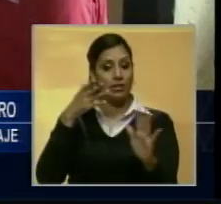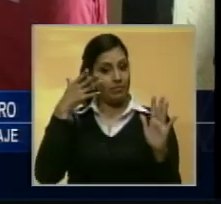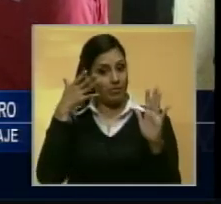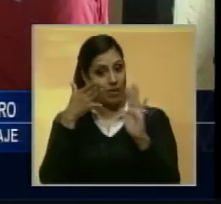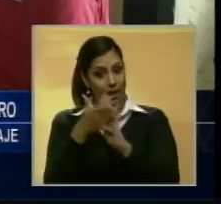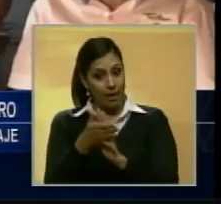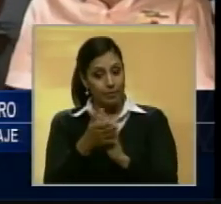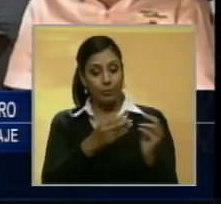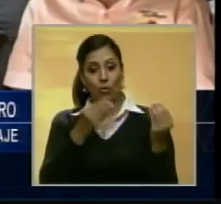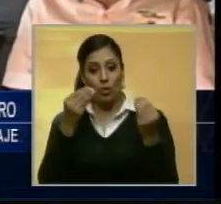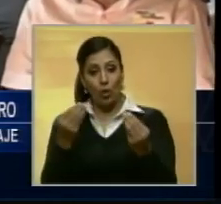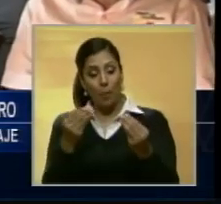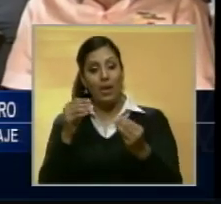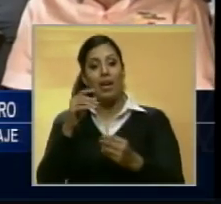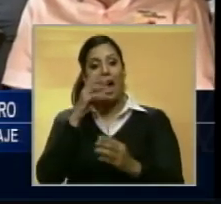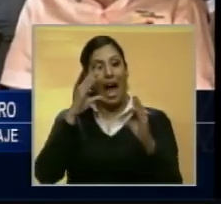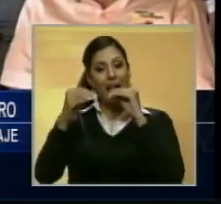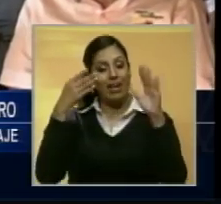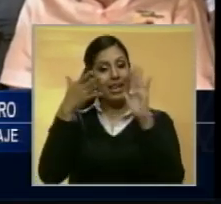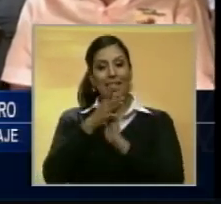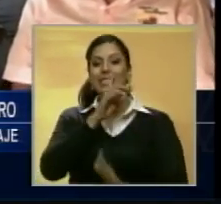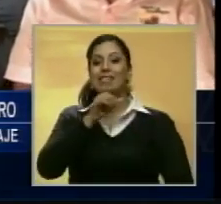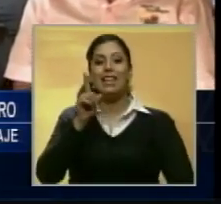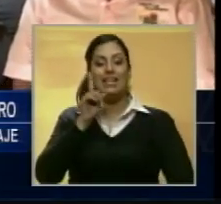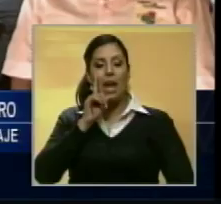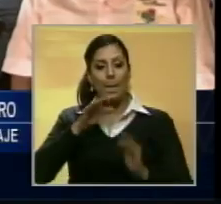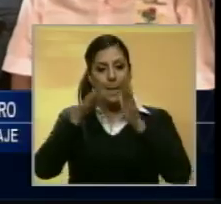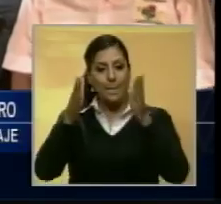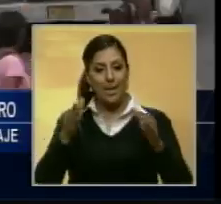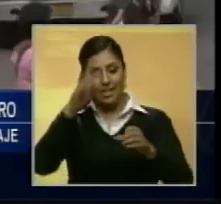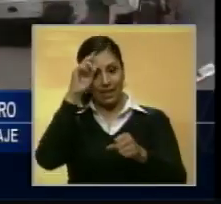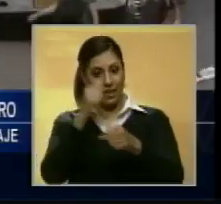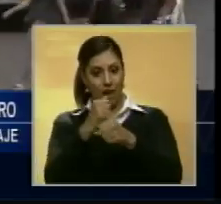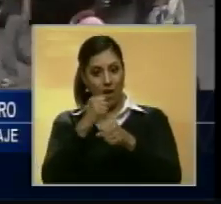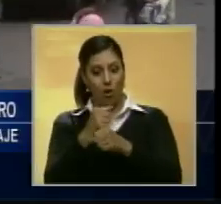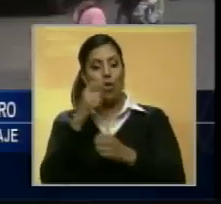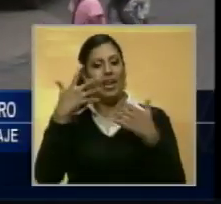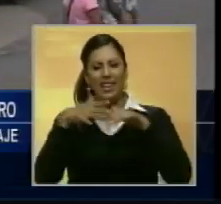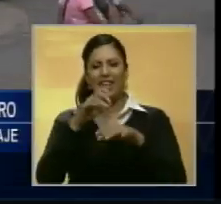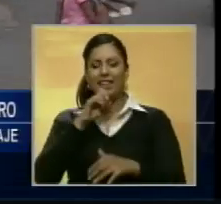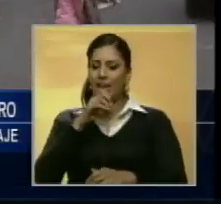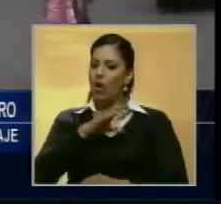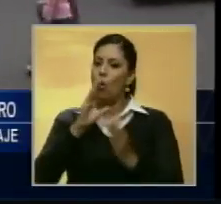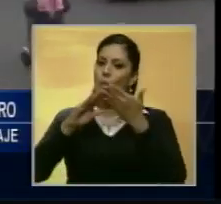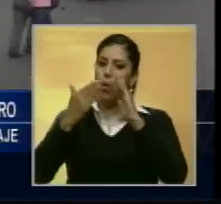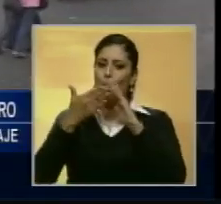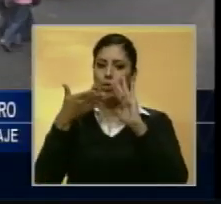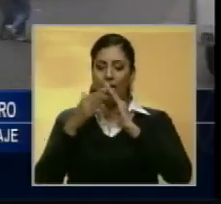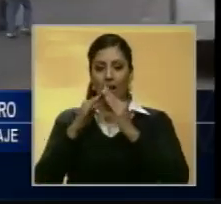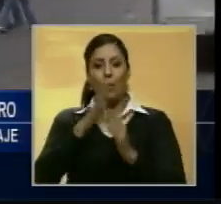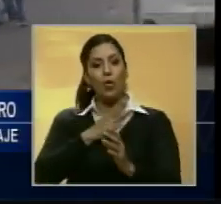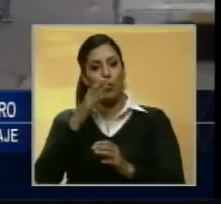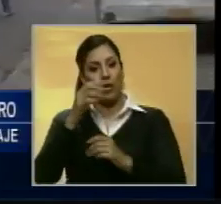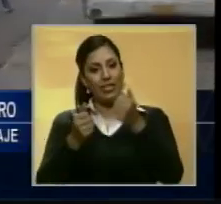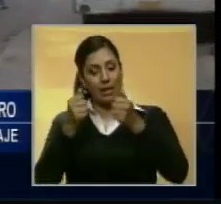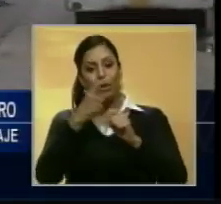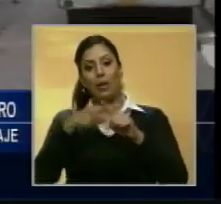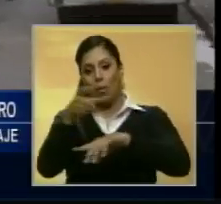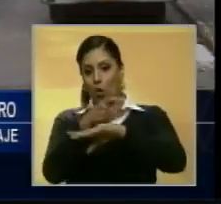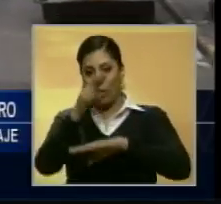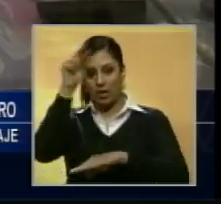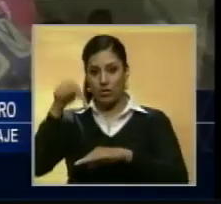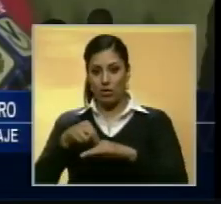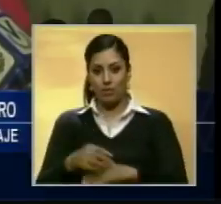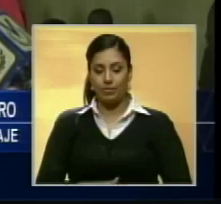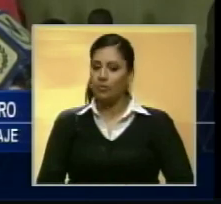que den las conversaciones de la llamada mesas de trabajo integradas por la comunidad, por los transportistas y por el gobierno